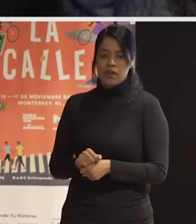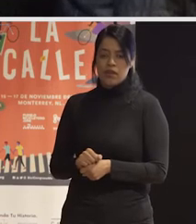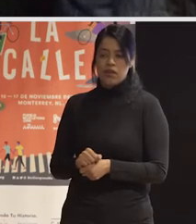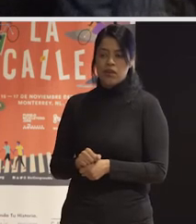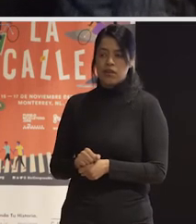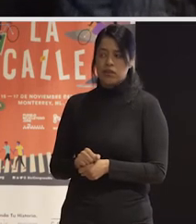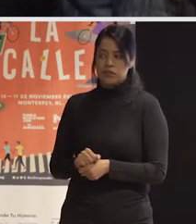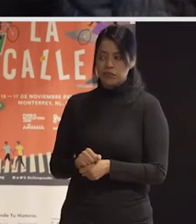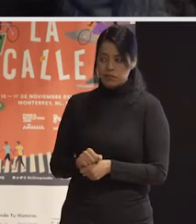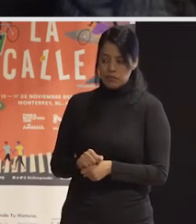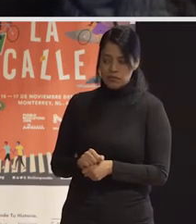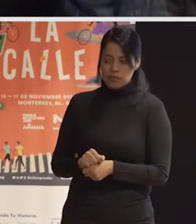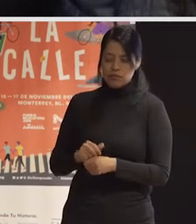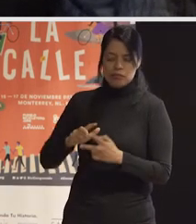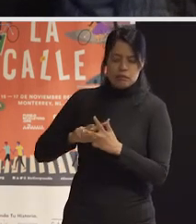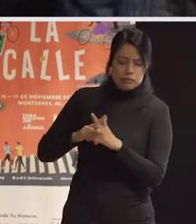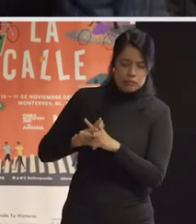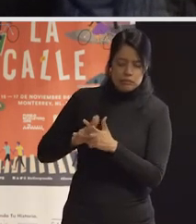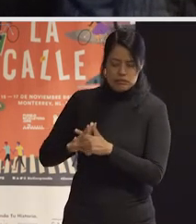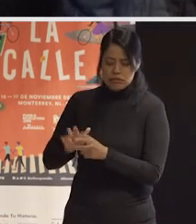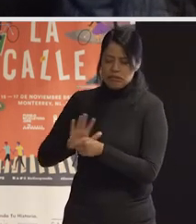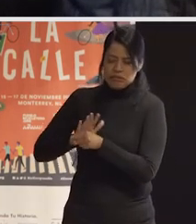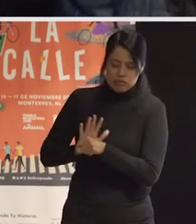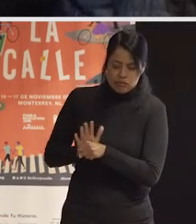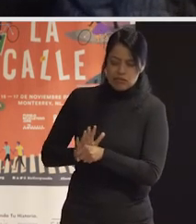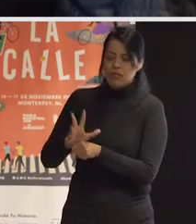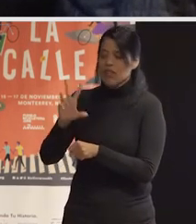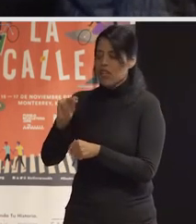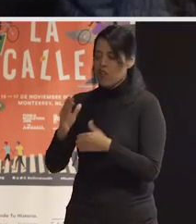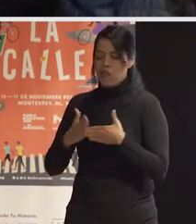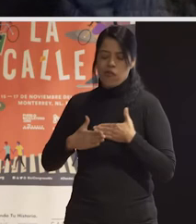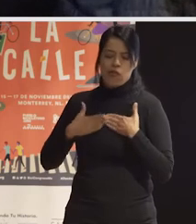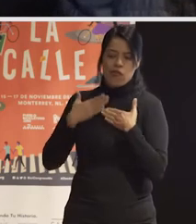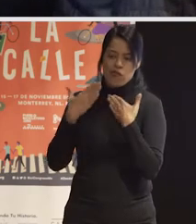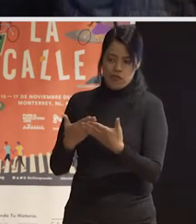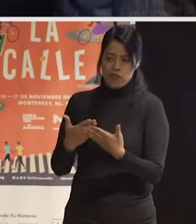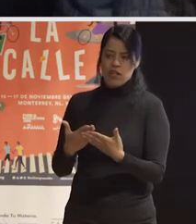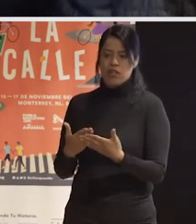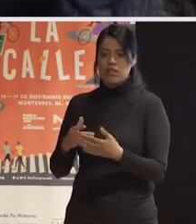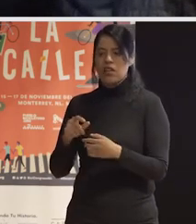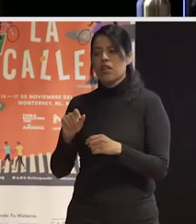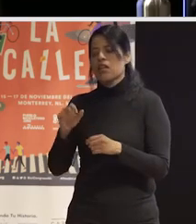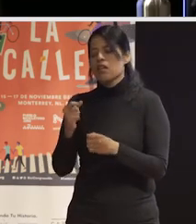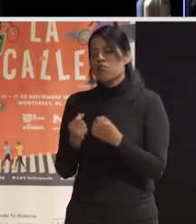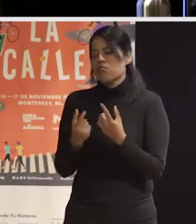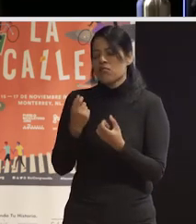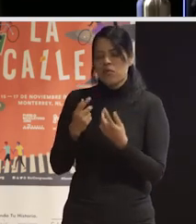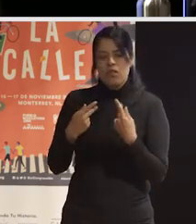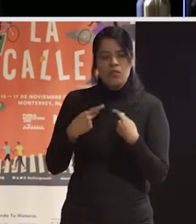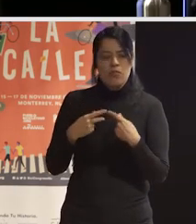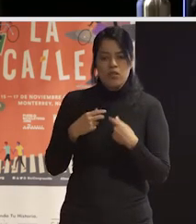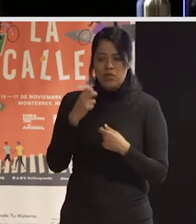tal vez viven tanta violencia de todo el tiempo que no confían fácilmente en cualquier persona entonces